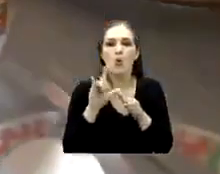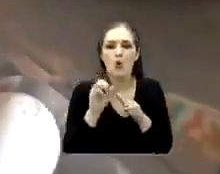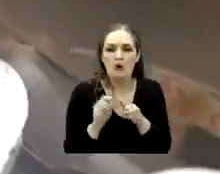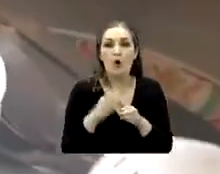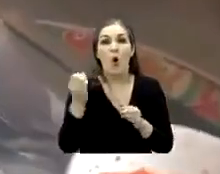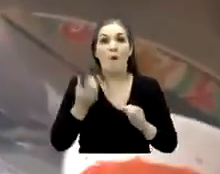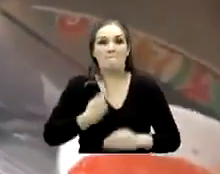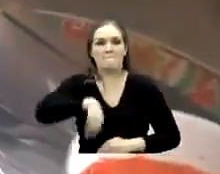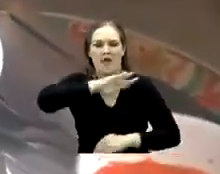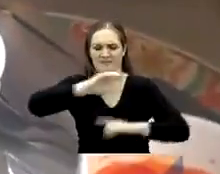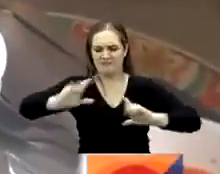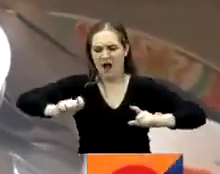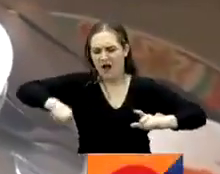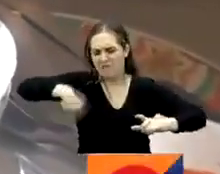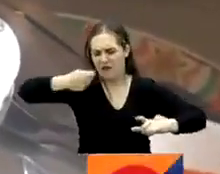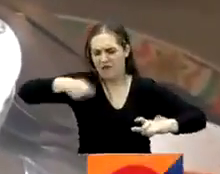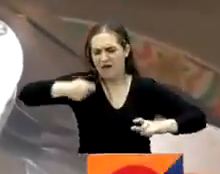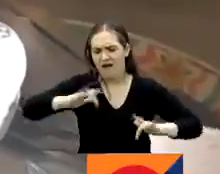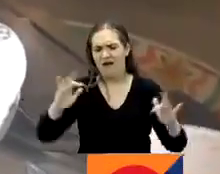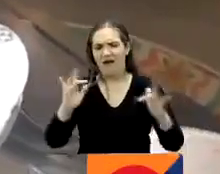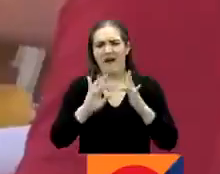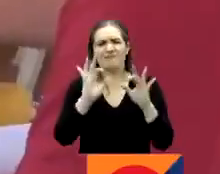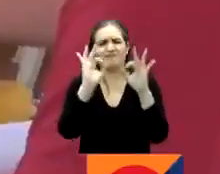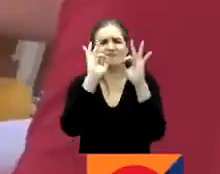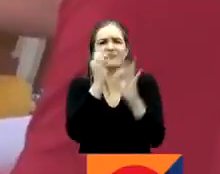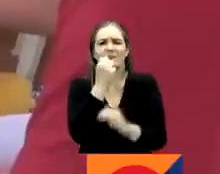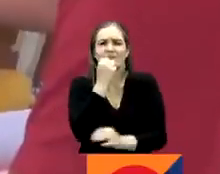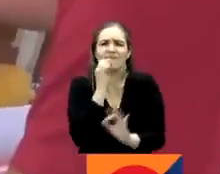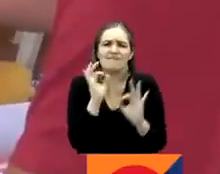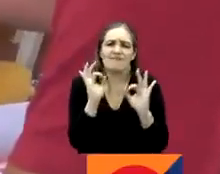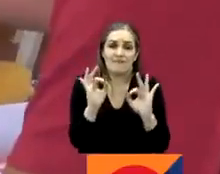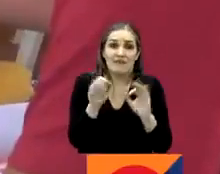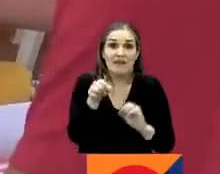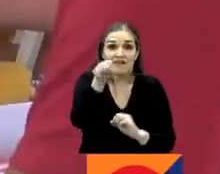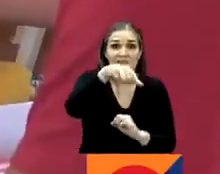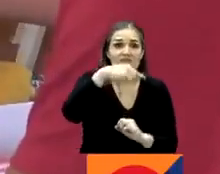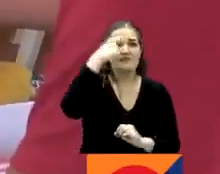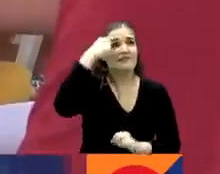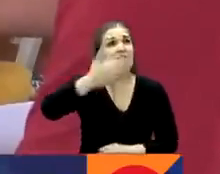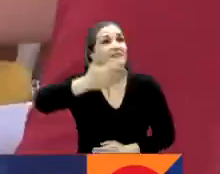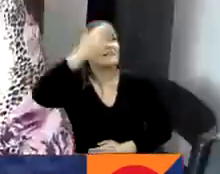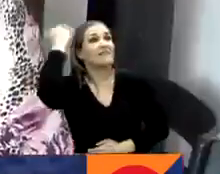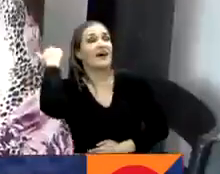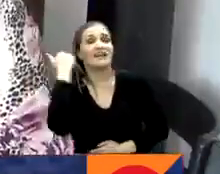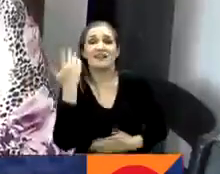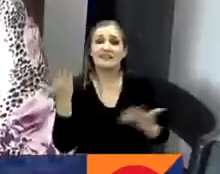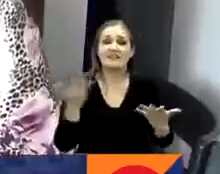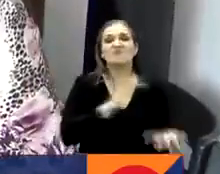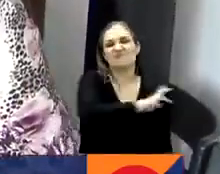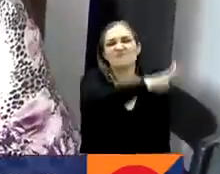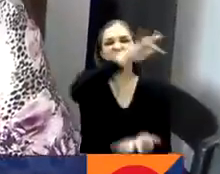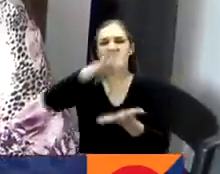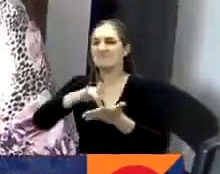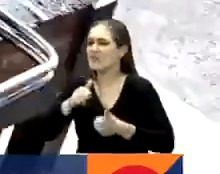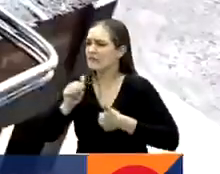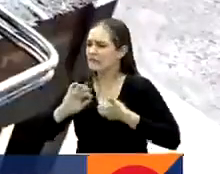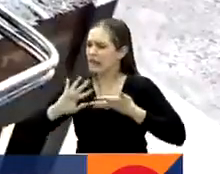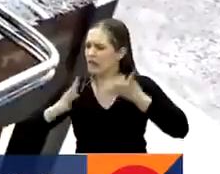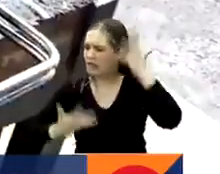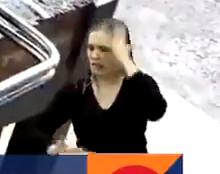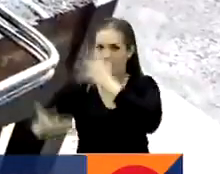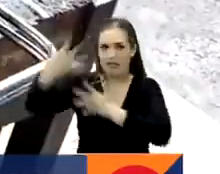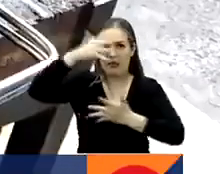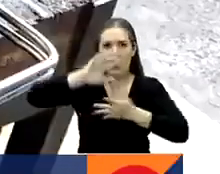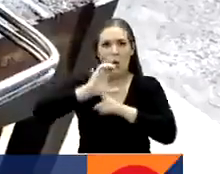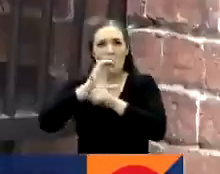bandeja paisa, de esas que evoca un buen sabor de boca. Quienes están por estos lares, al principio el cambio no les fue fácil. La cultura,